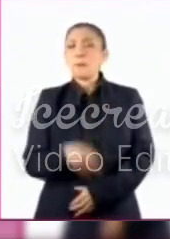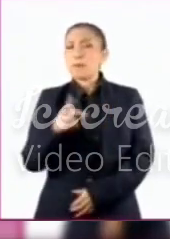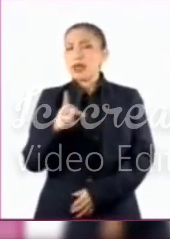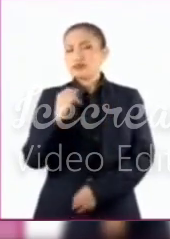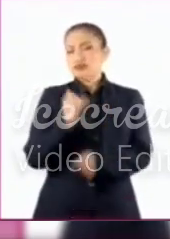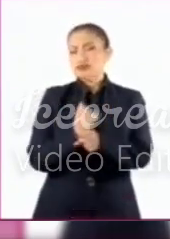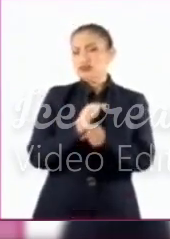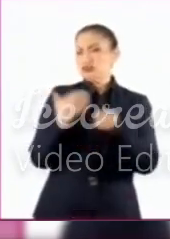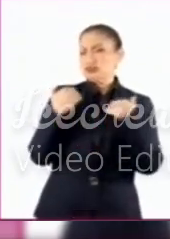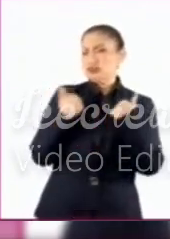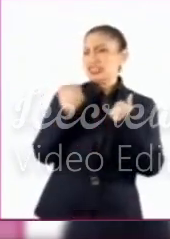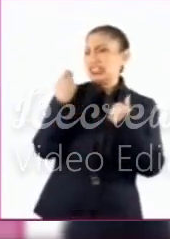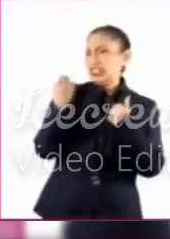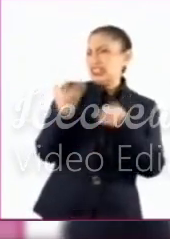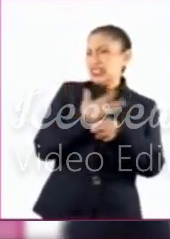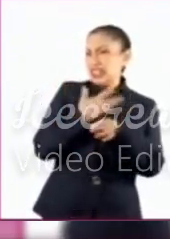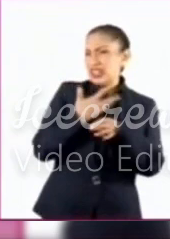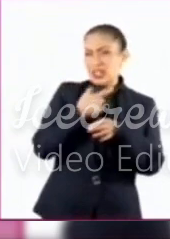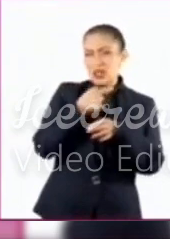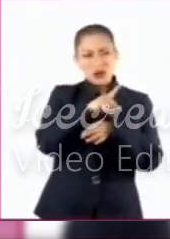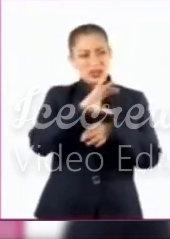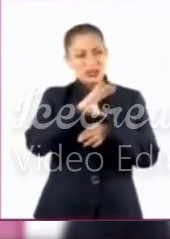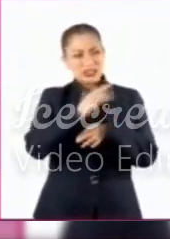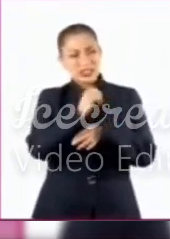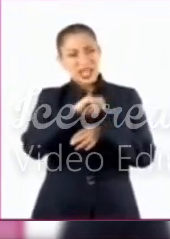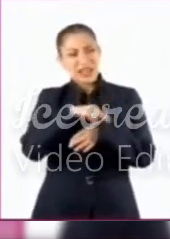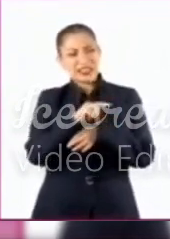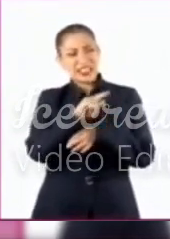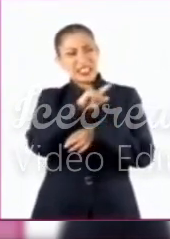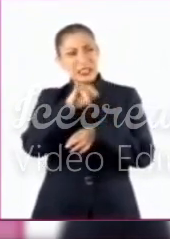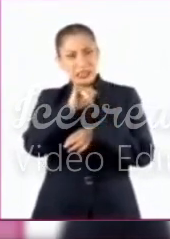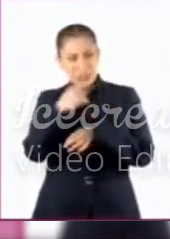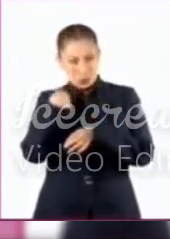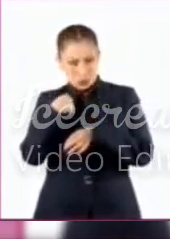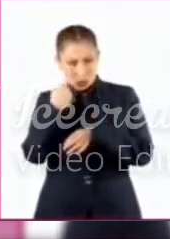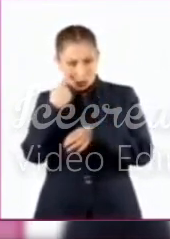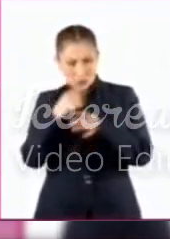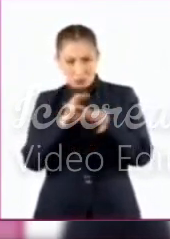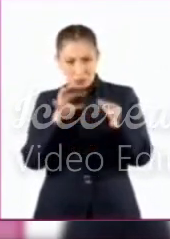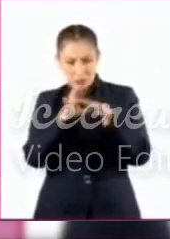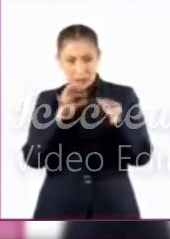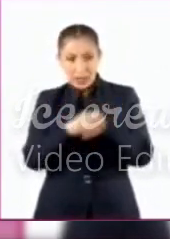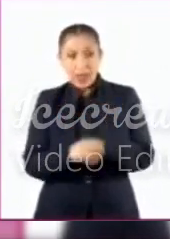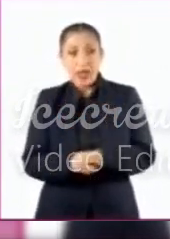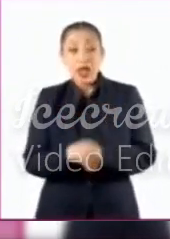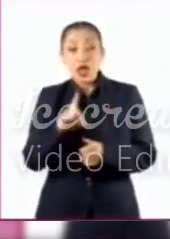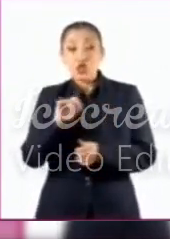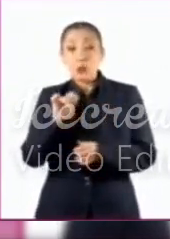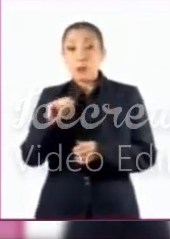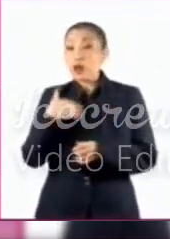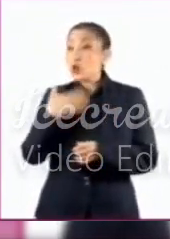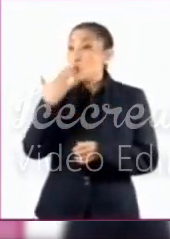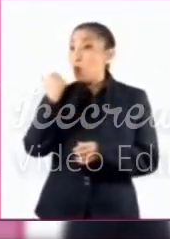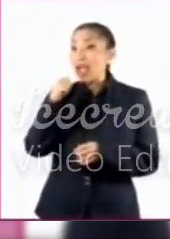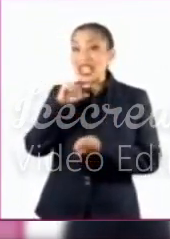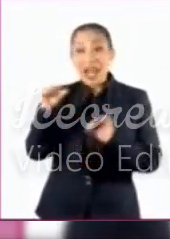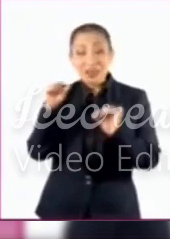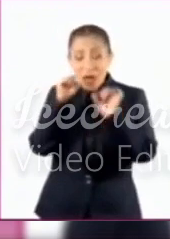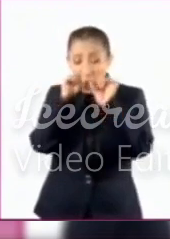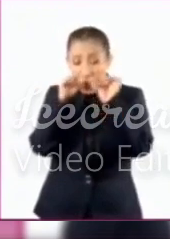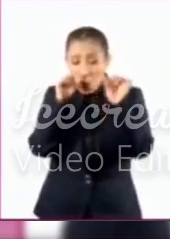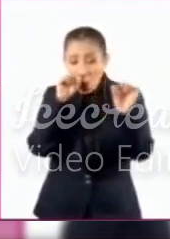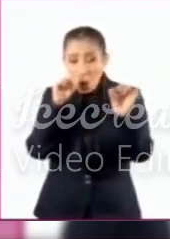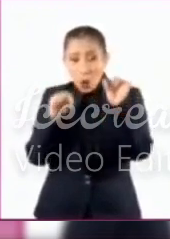Pero me era imposible comprender qué tenía eso que ver con Chantilly. Se lo explicaré, me dijo Dupin, en quien no había la menor partícula